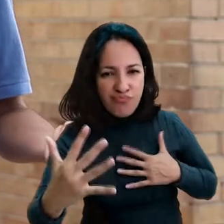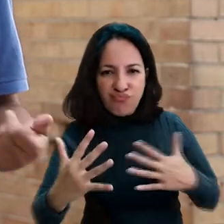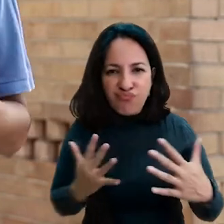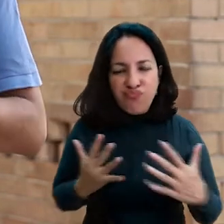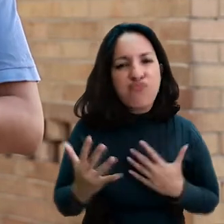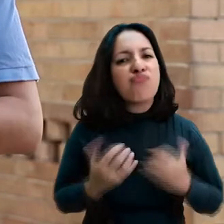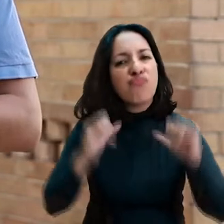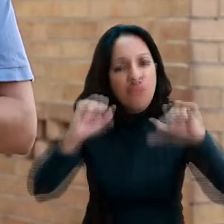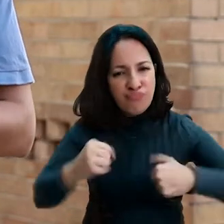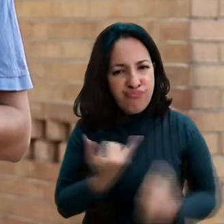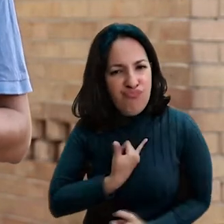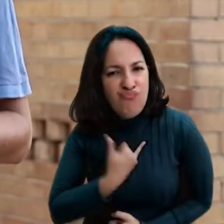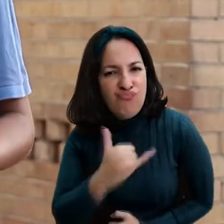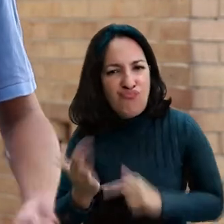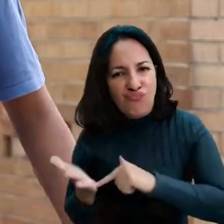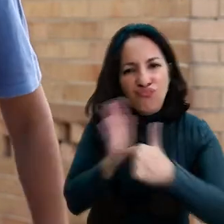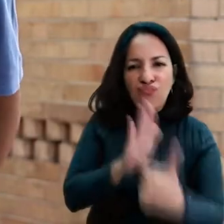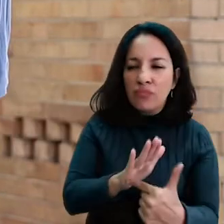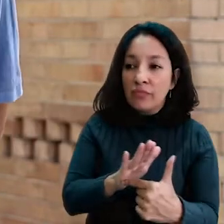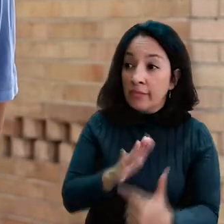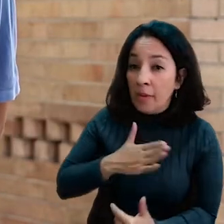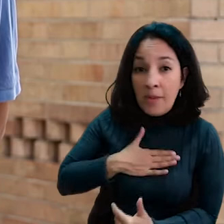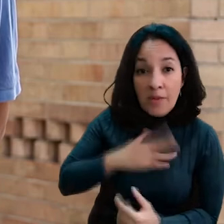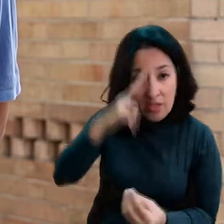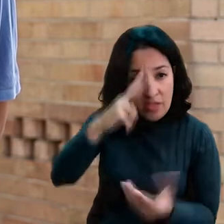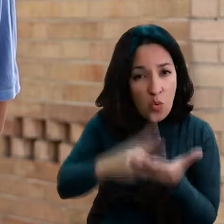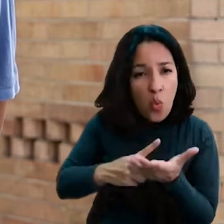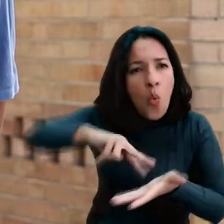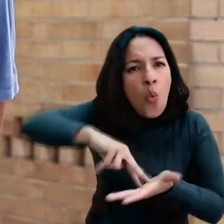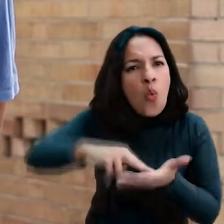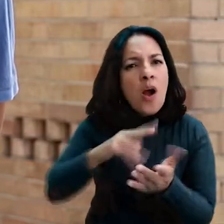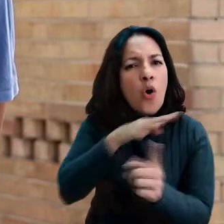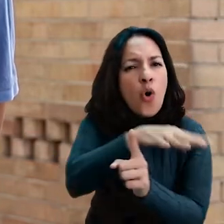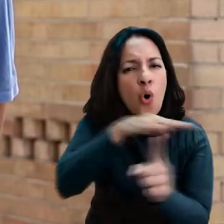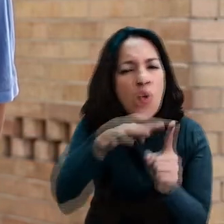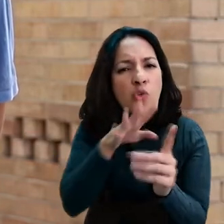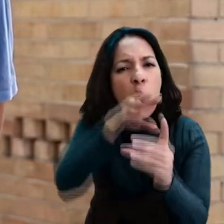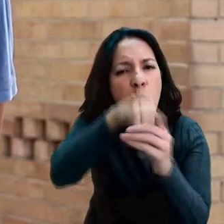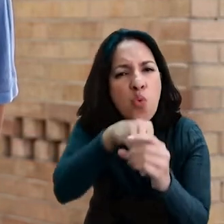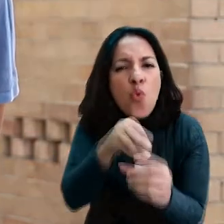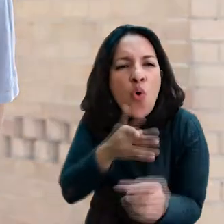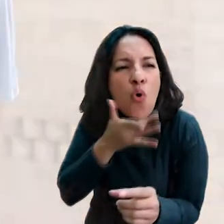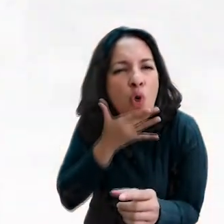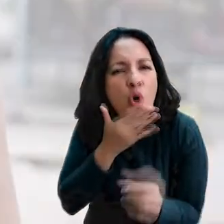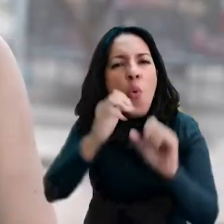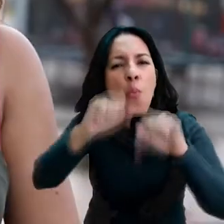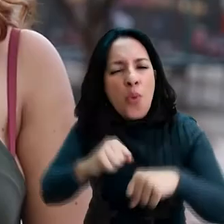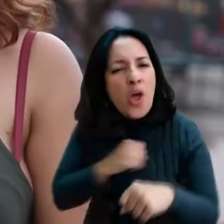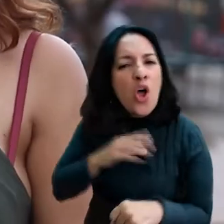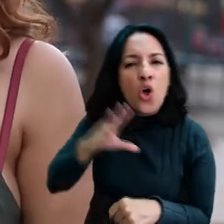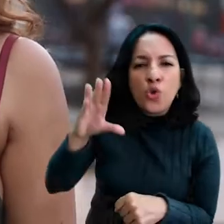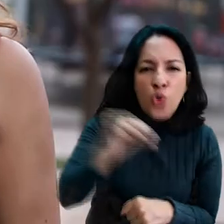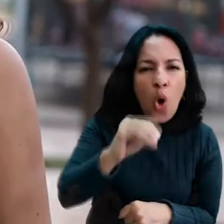cuerpo. Abordamos el tema como territorio de expresión y el cuerpo como territorio de expresión y autonomía. Para mí